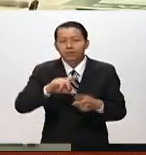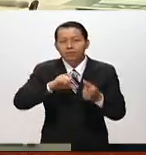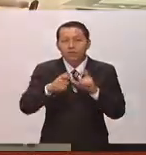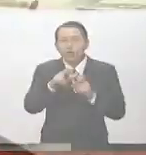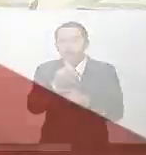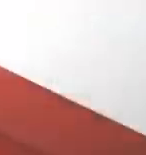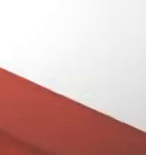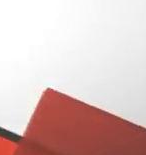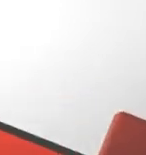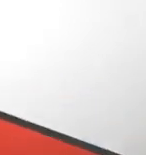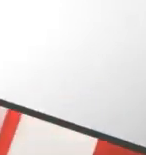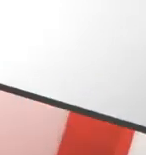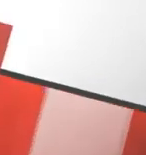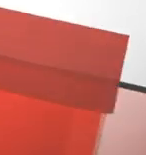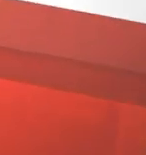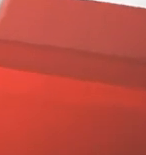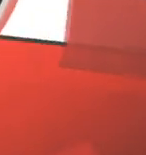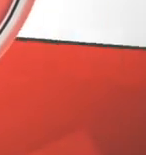Rosalba Aguirre.